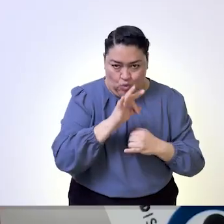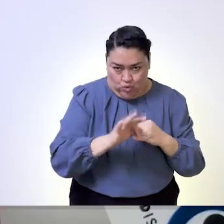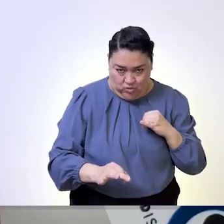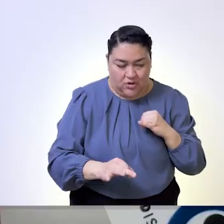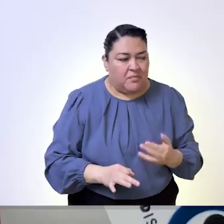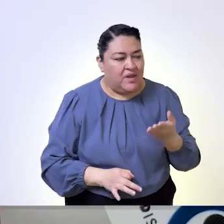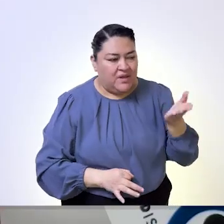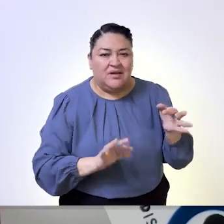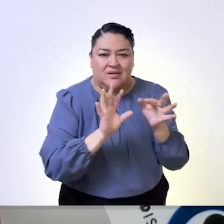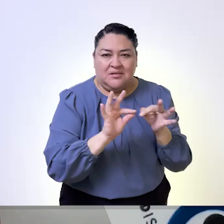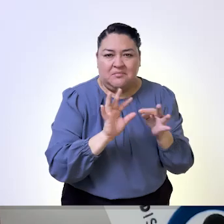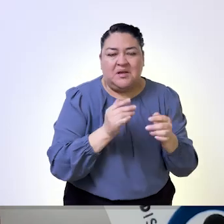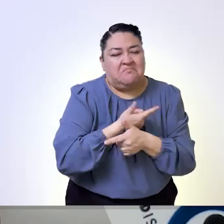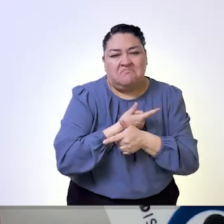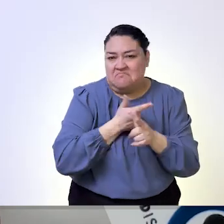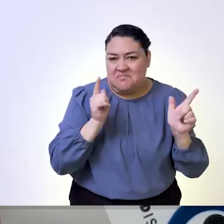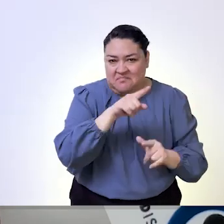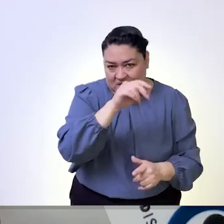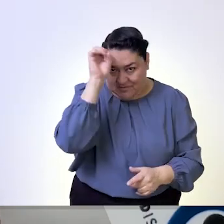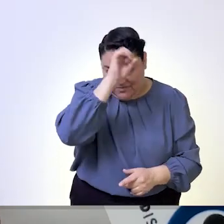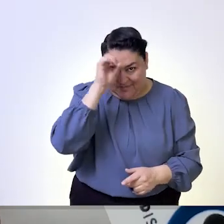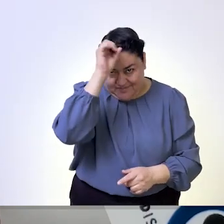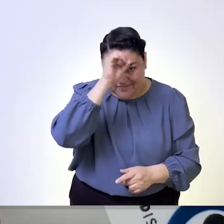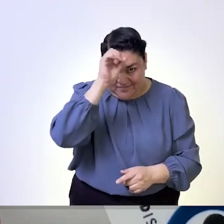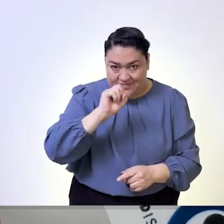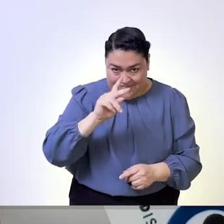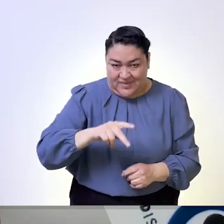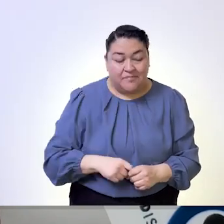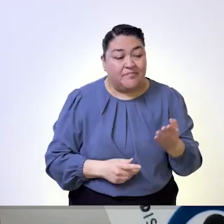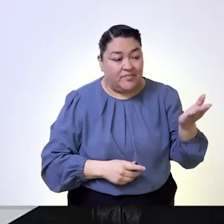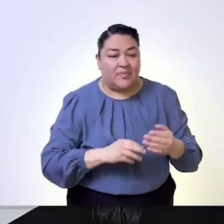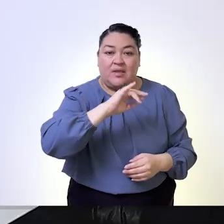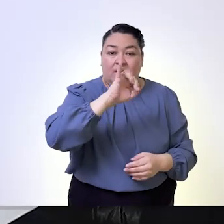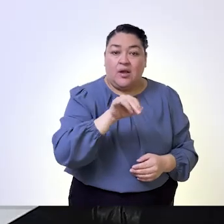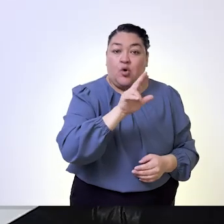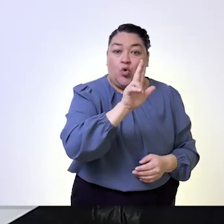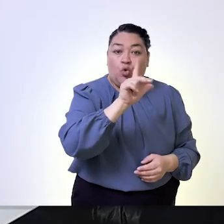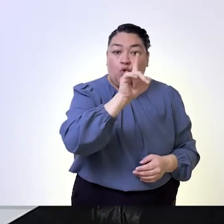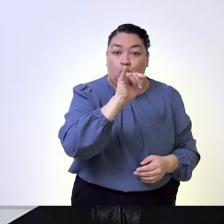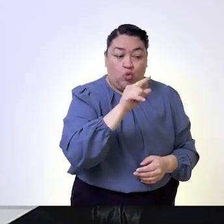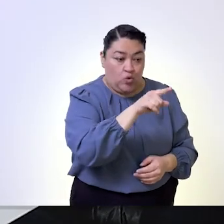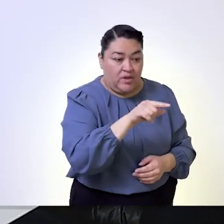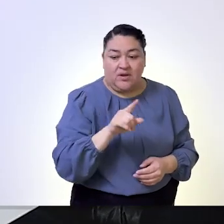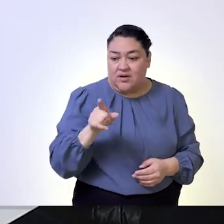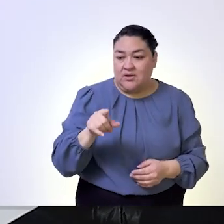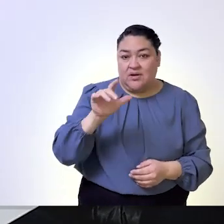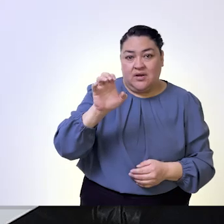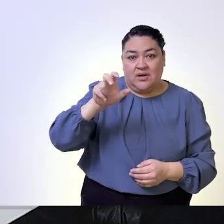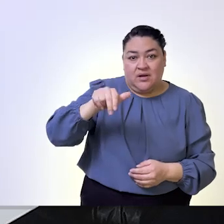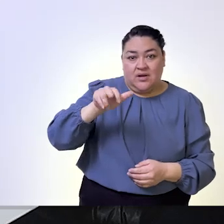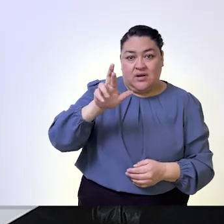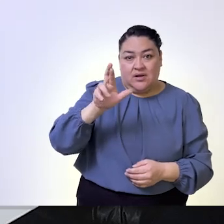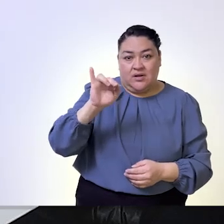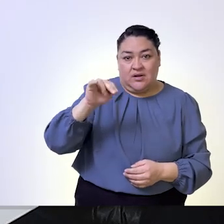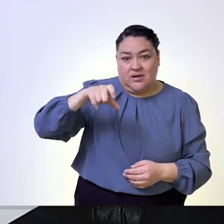pues daremos paso a una sesión final para que nos comparta tanto Julia como Enrique, pues una reflexión